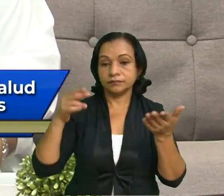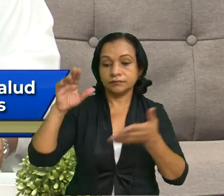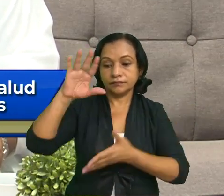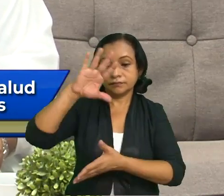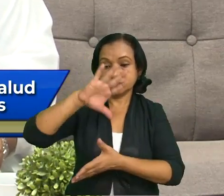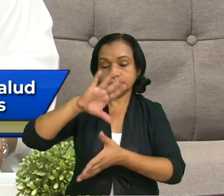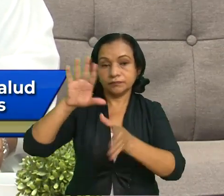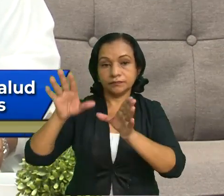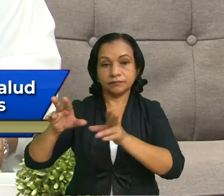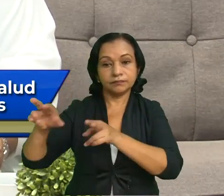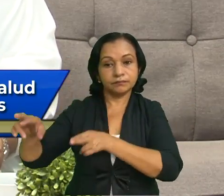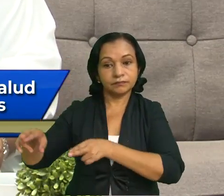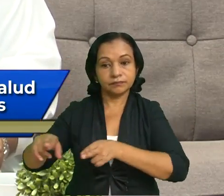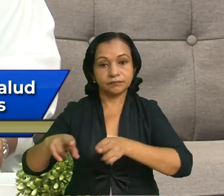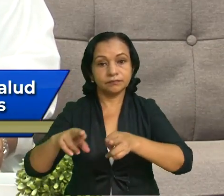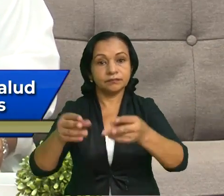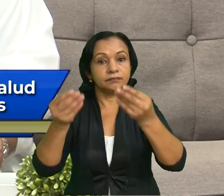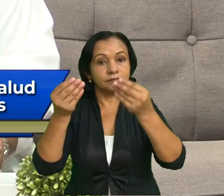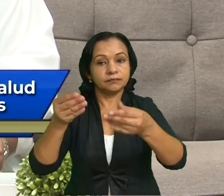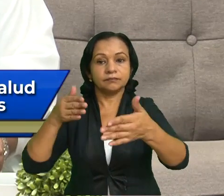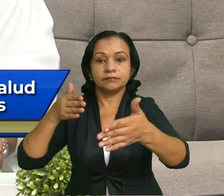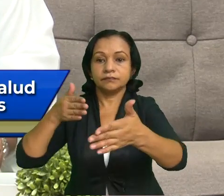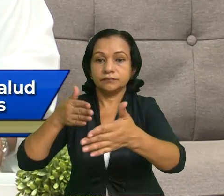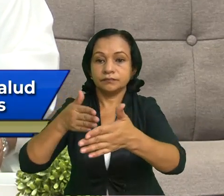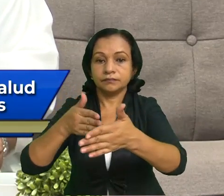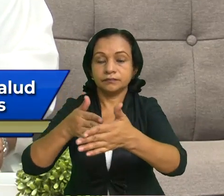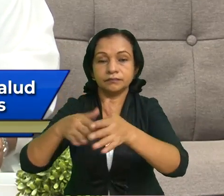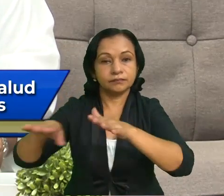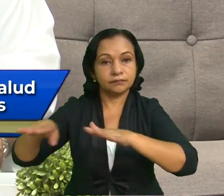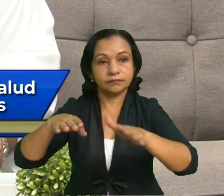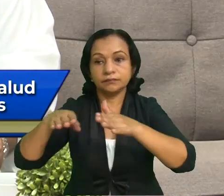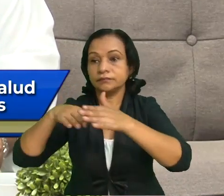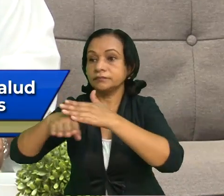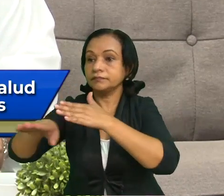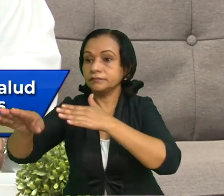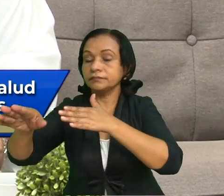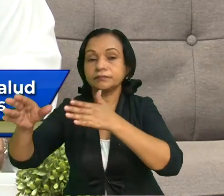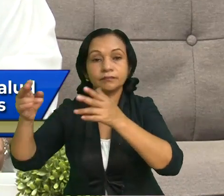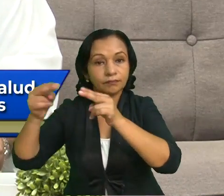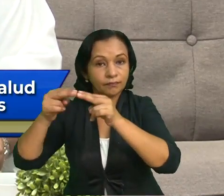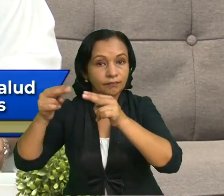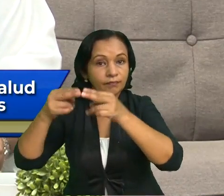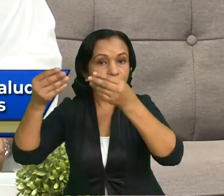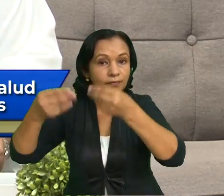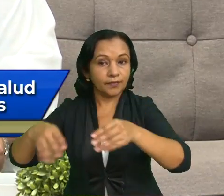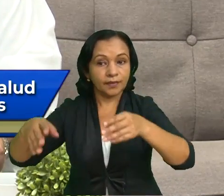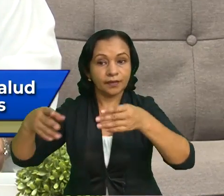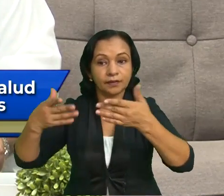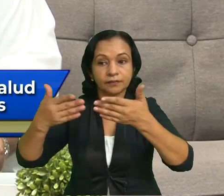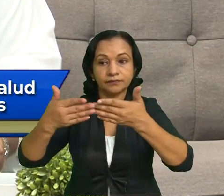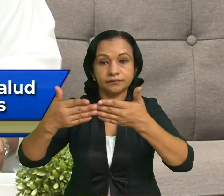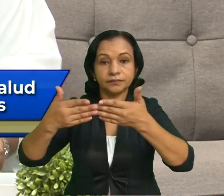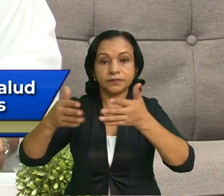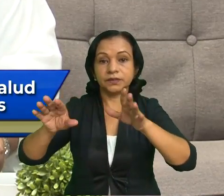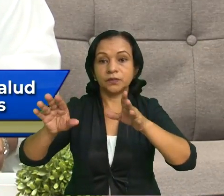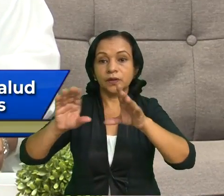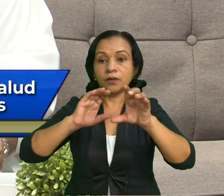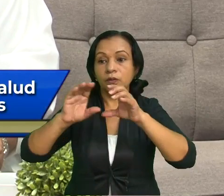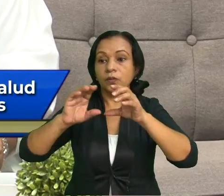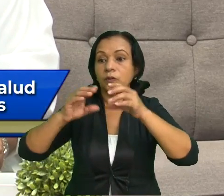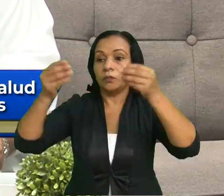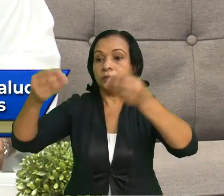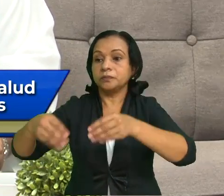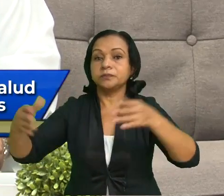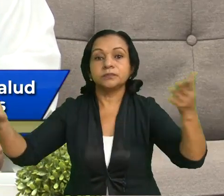existen muchos ríos y que pueda existir un obstáculo para poder acceder a vivir posteriormente entonces toda esa situación se realizó